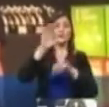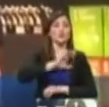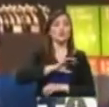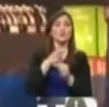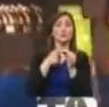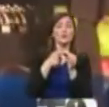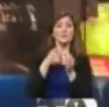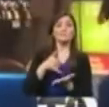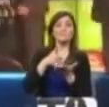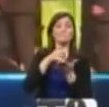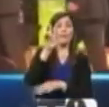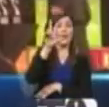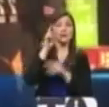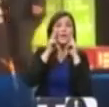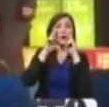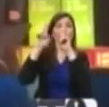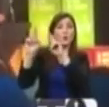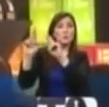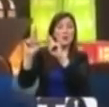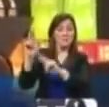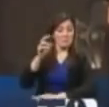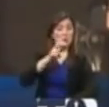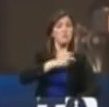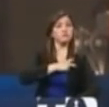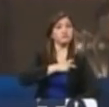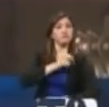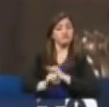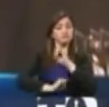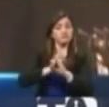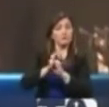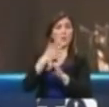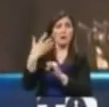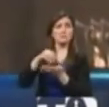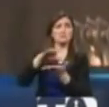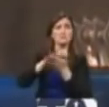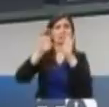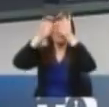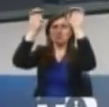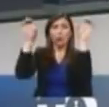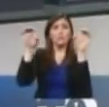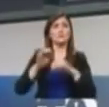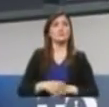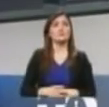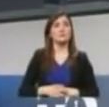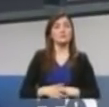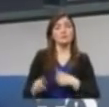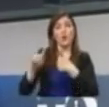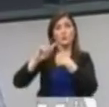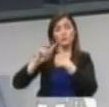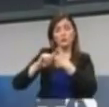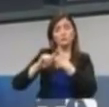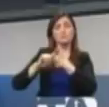Metropolitana de Quito recibió 3 reconocimientos internacionales por sus buenas prácticas empresariales. Primero, uno entregado por